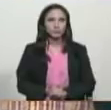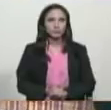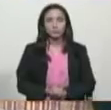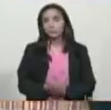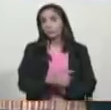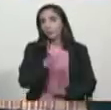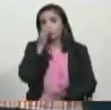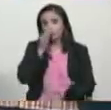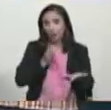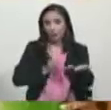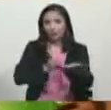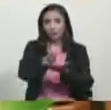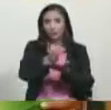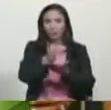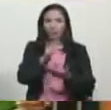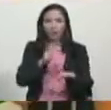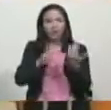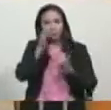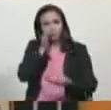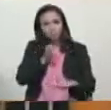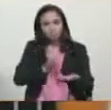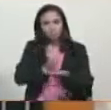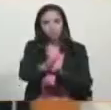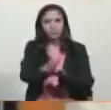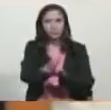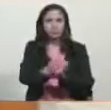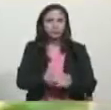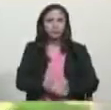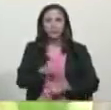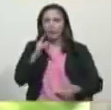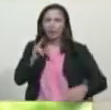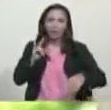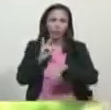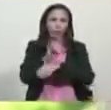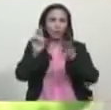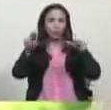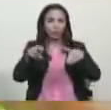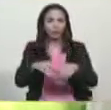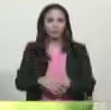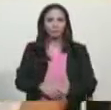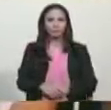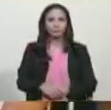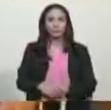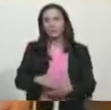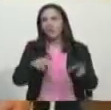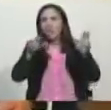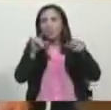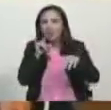leales, siempre, leales, siempre, traidores, nunca, traidores.